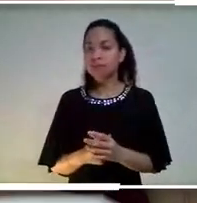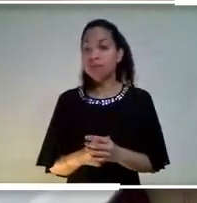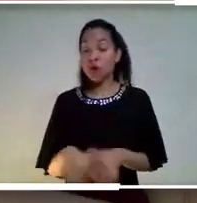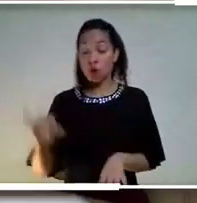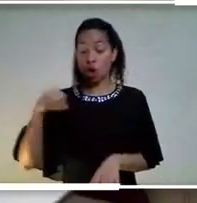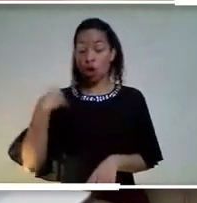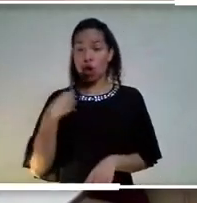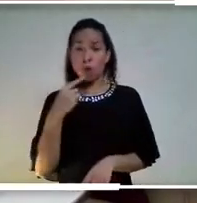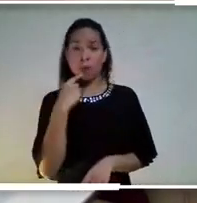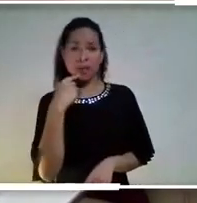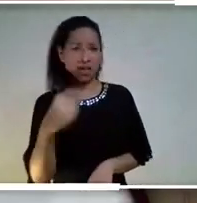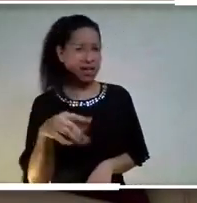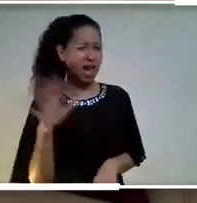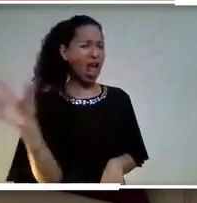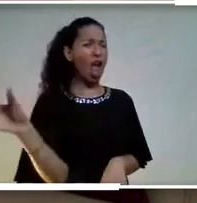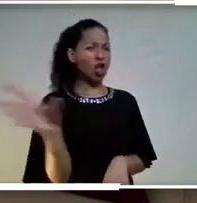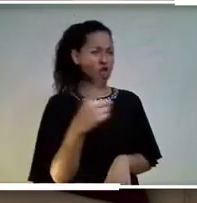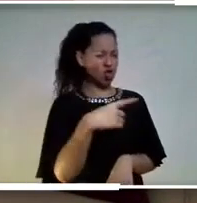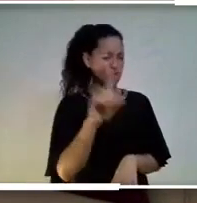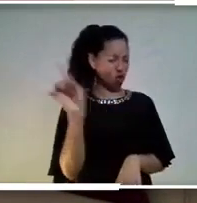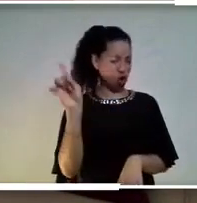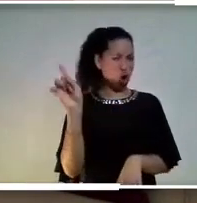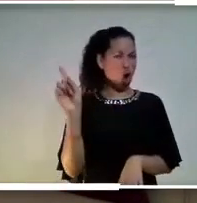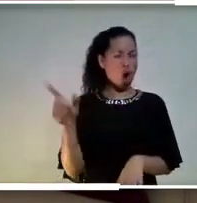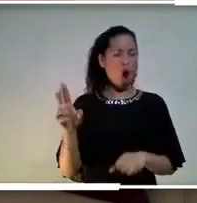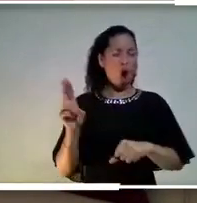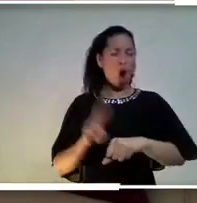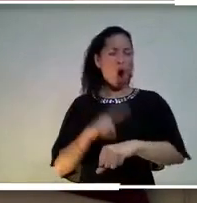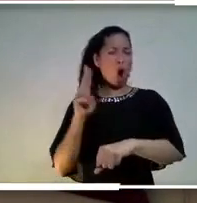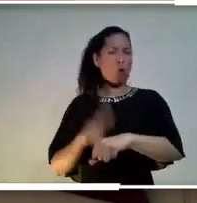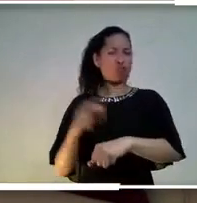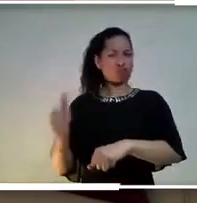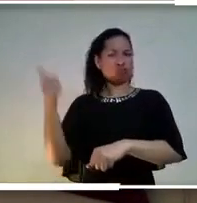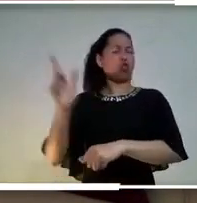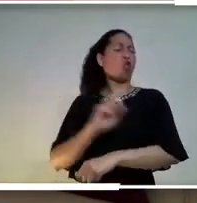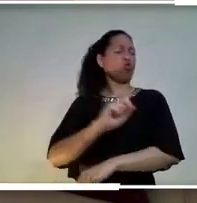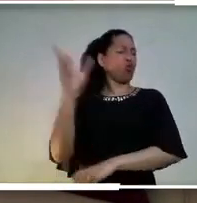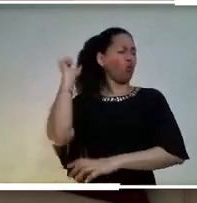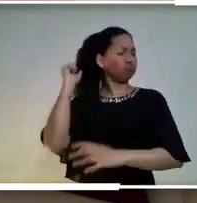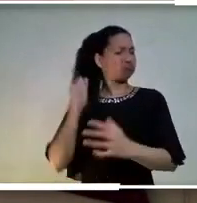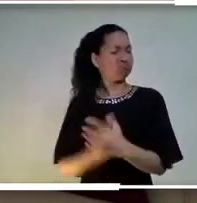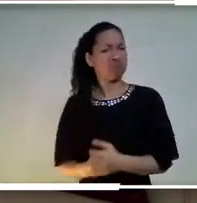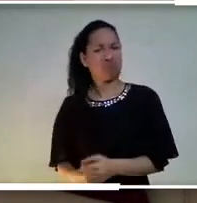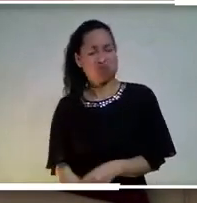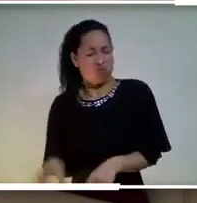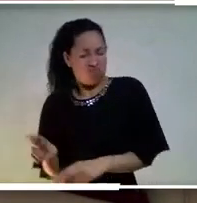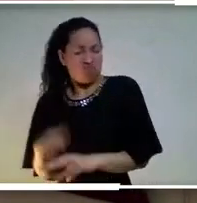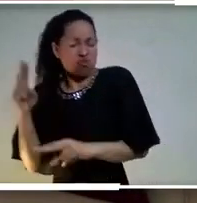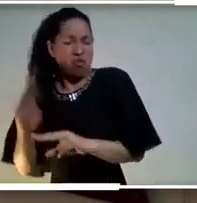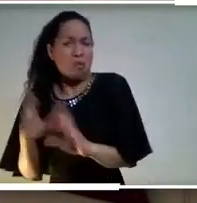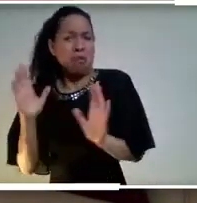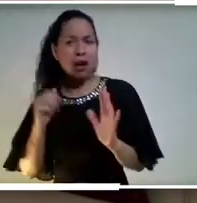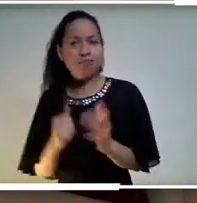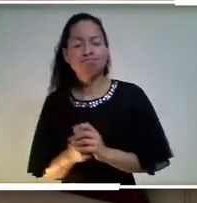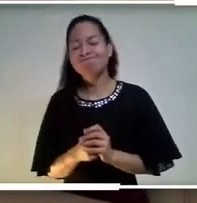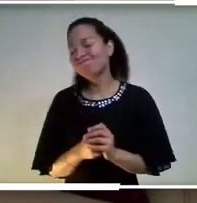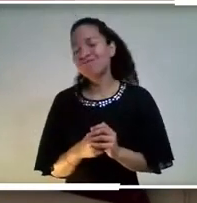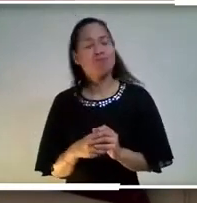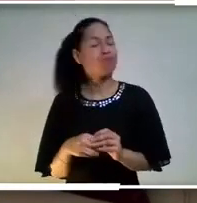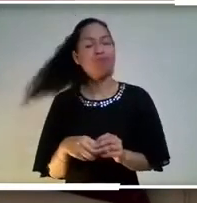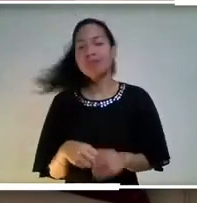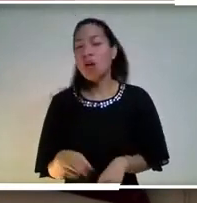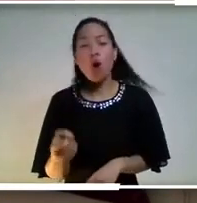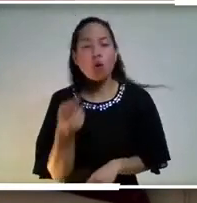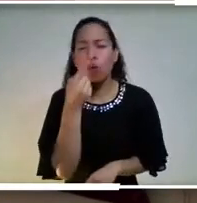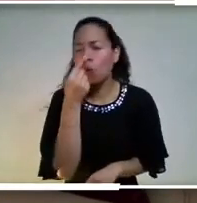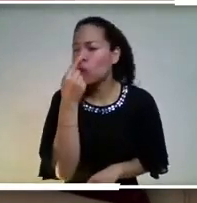forma quedando la mente de los niños para prepararlo para el engaño final amados ni por curiosidad veamos eso tú eres un hijo una hija